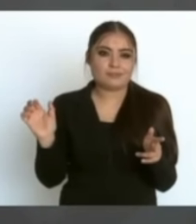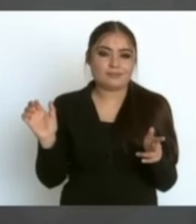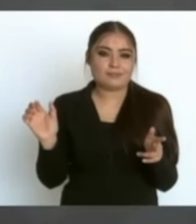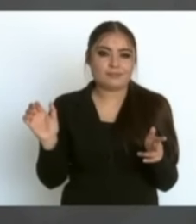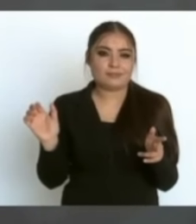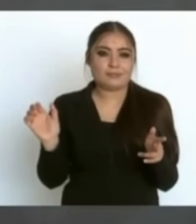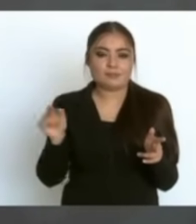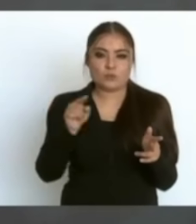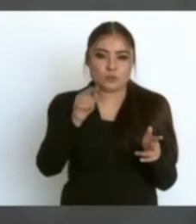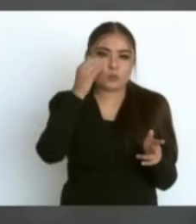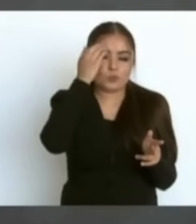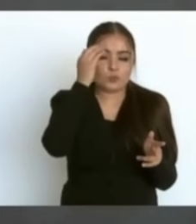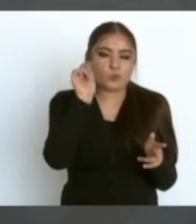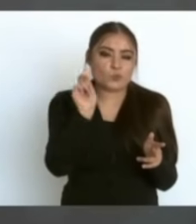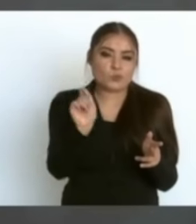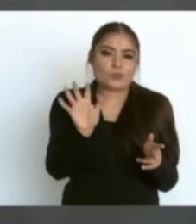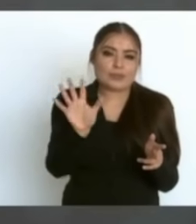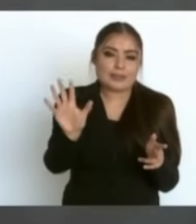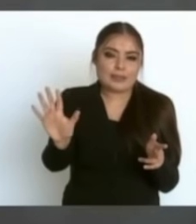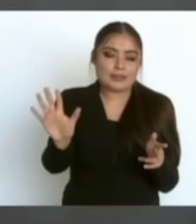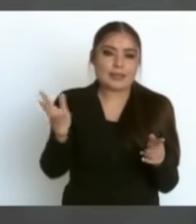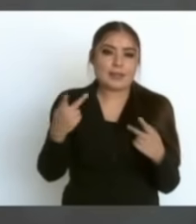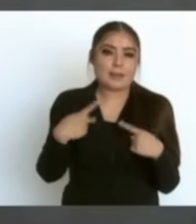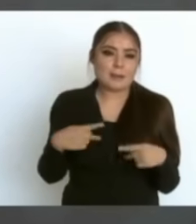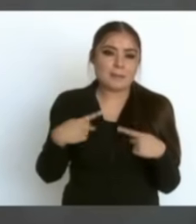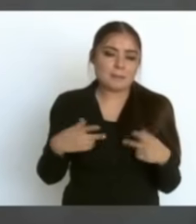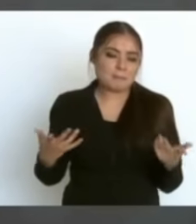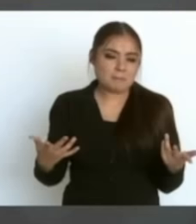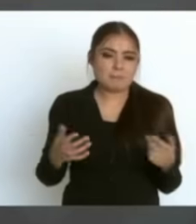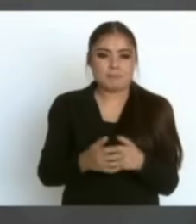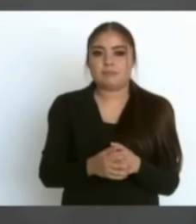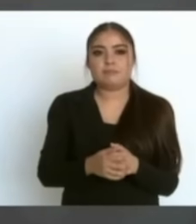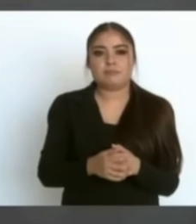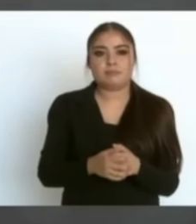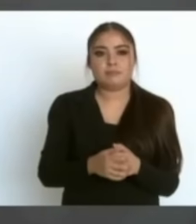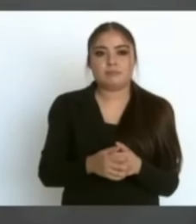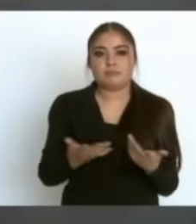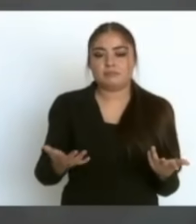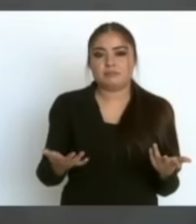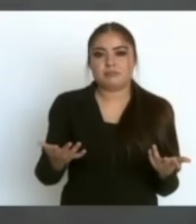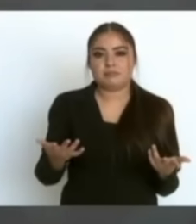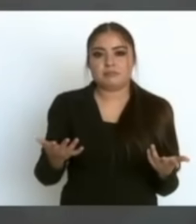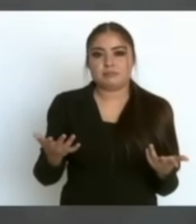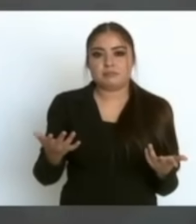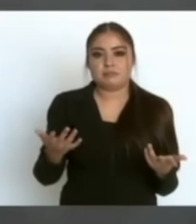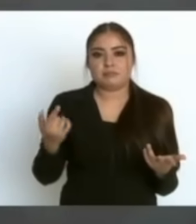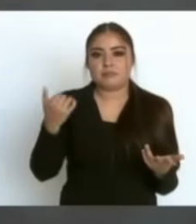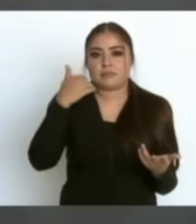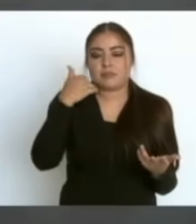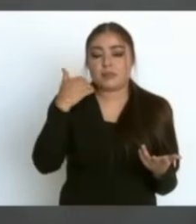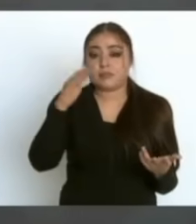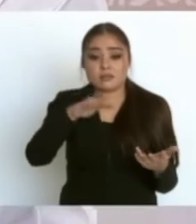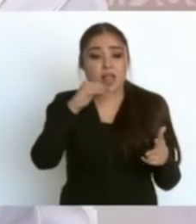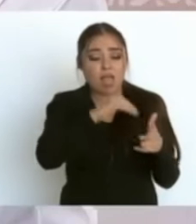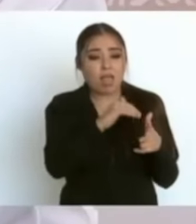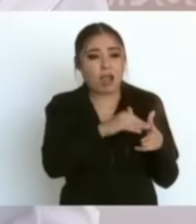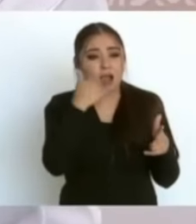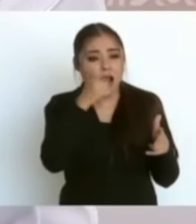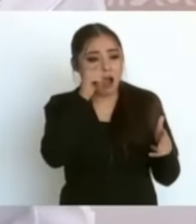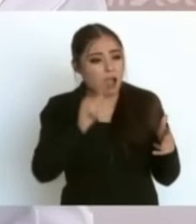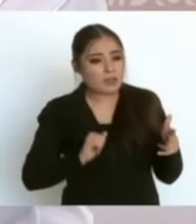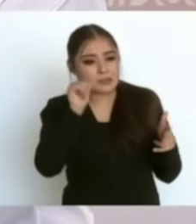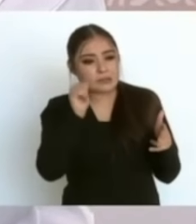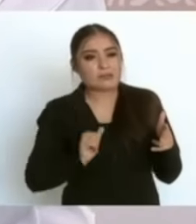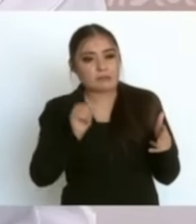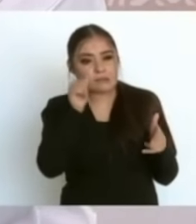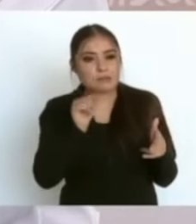paisanos conciudadanos nuestro pueblo que quiere ser escuchado más